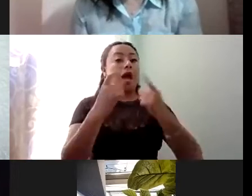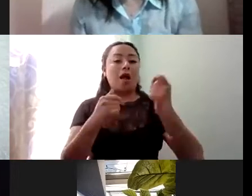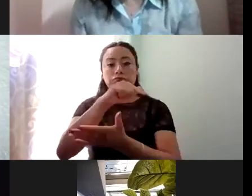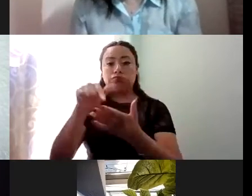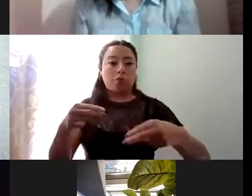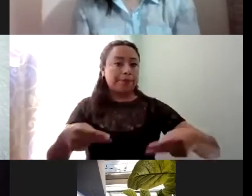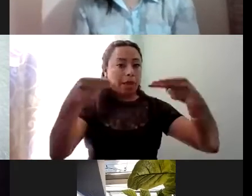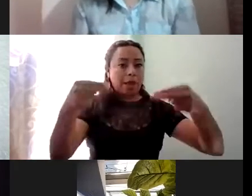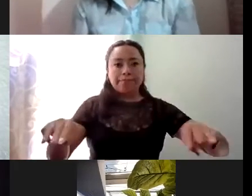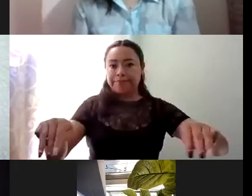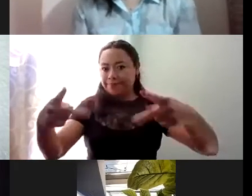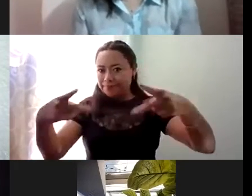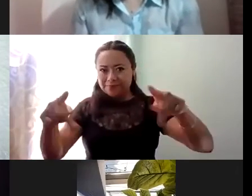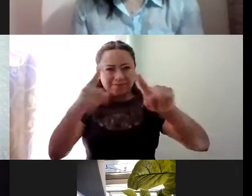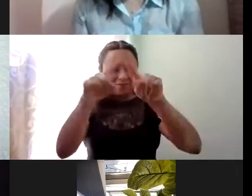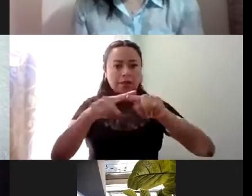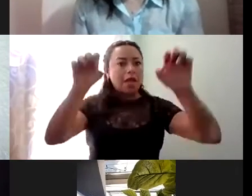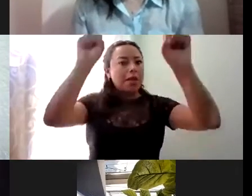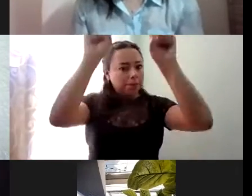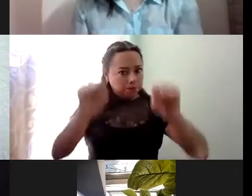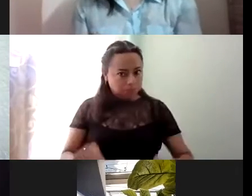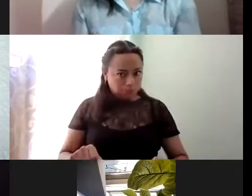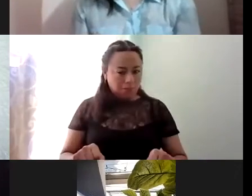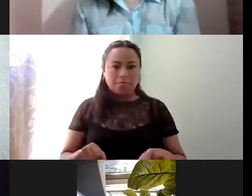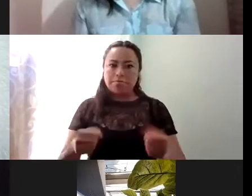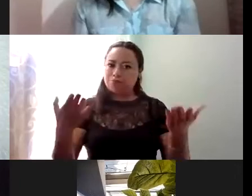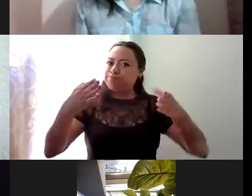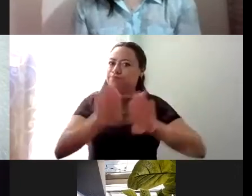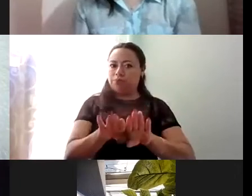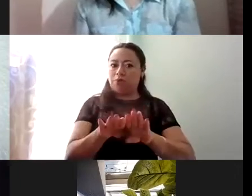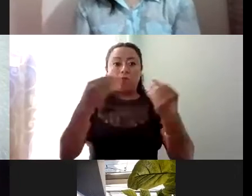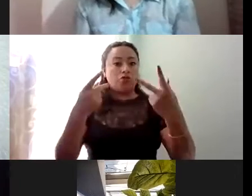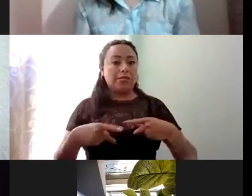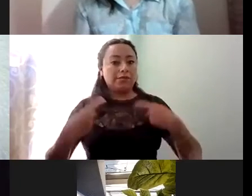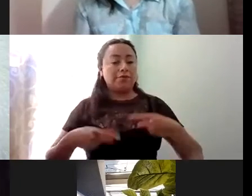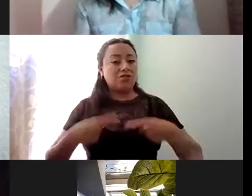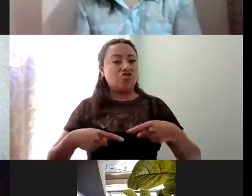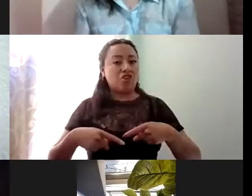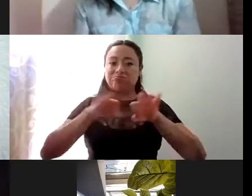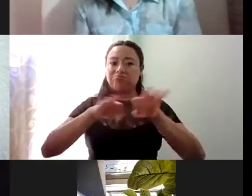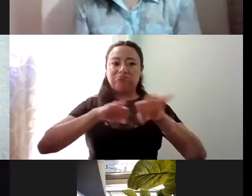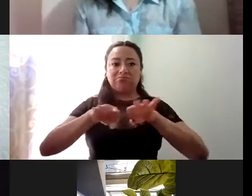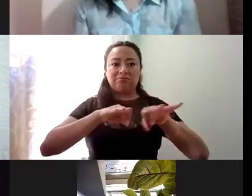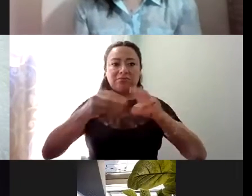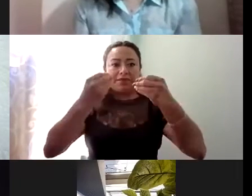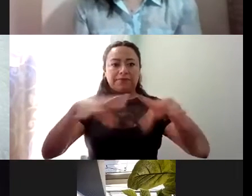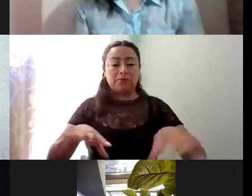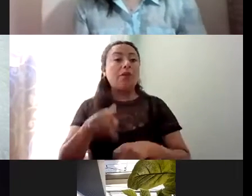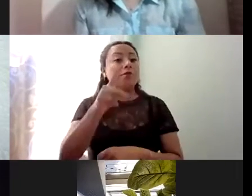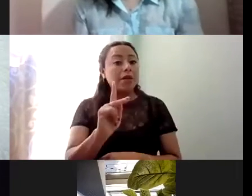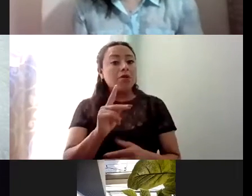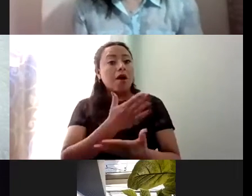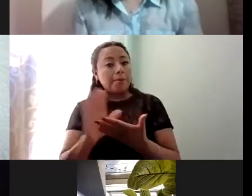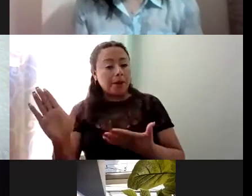establecimientos mercantiles, muchísima gente ha perdido trabajo. Pero por otro lado, hay gente que sigue trabajando y que